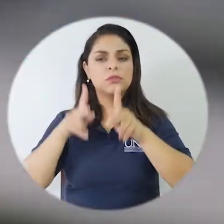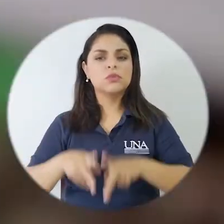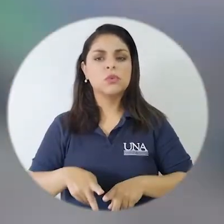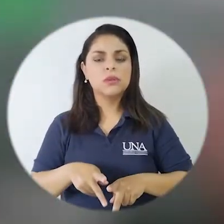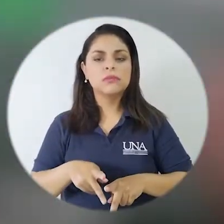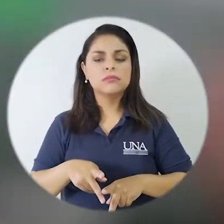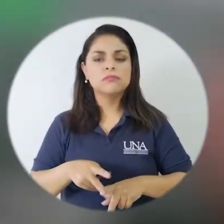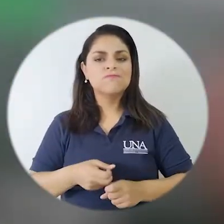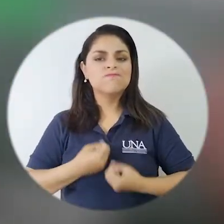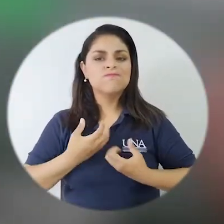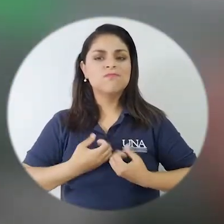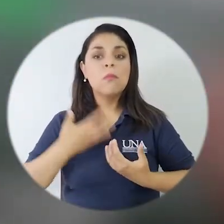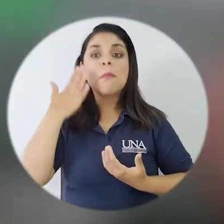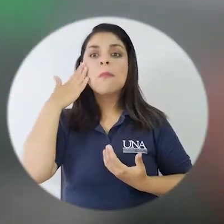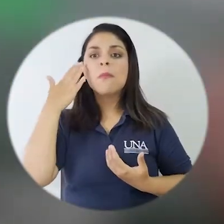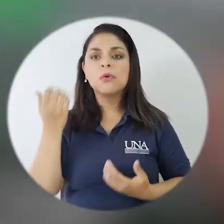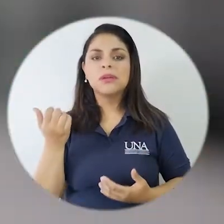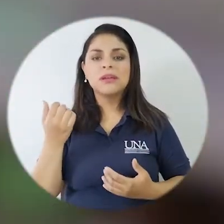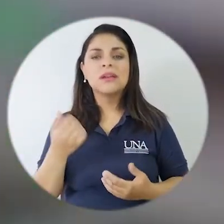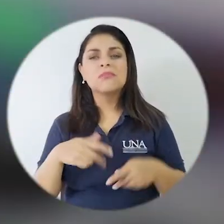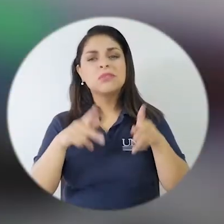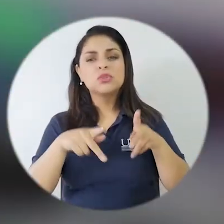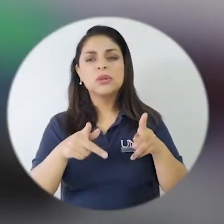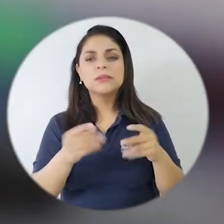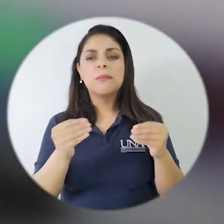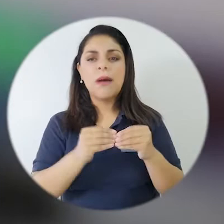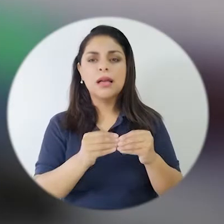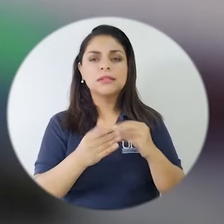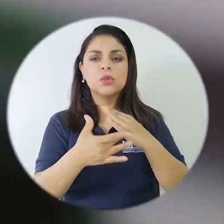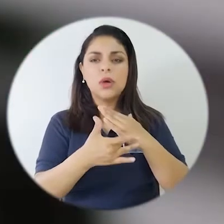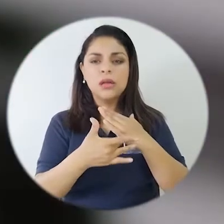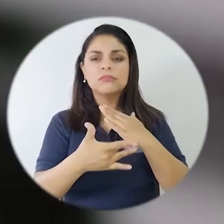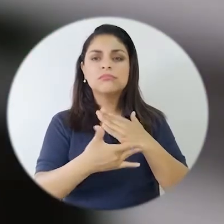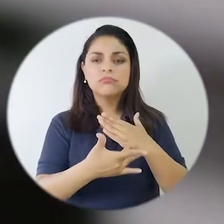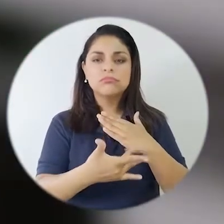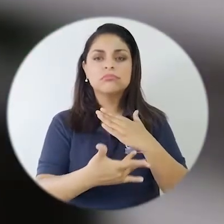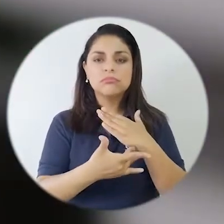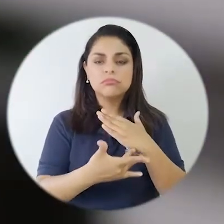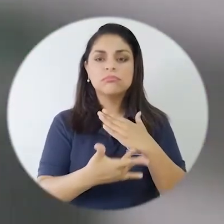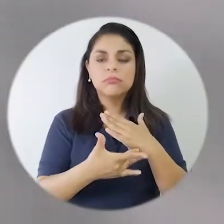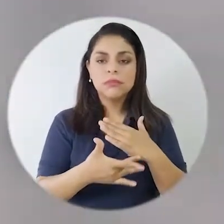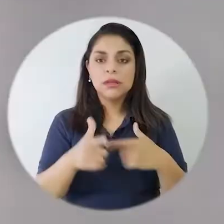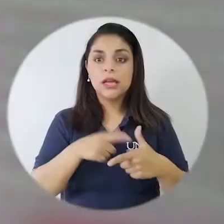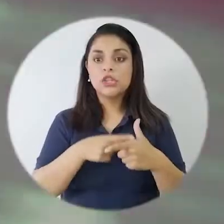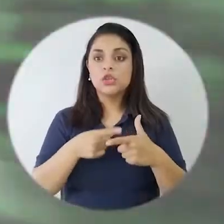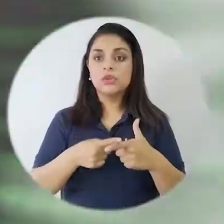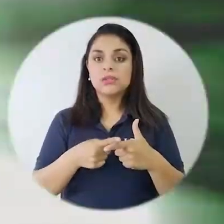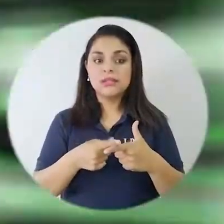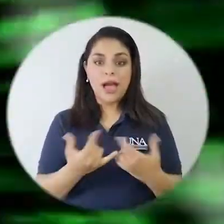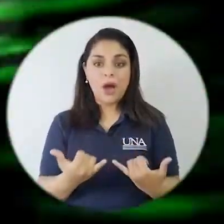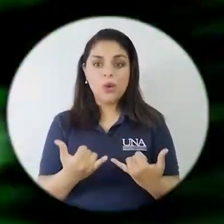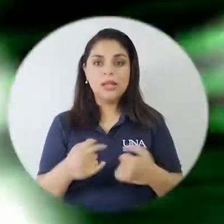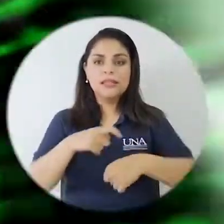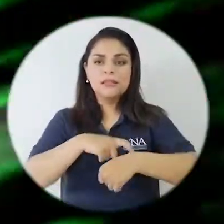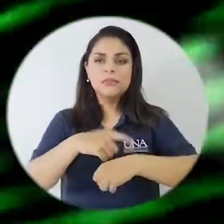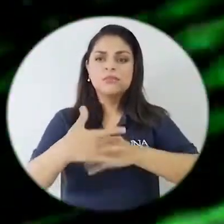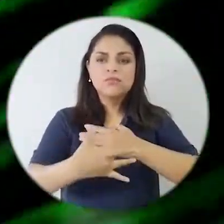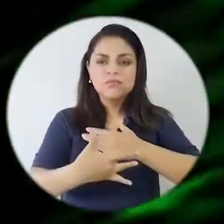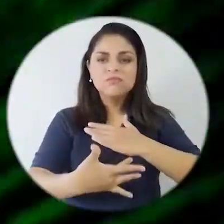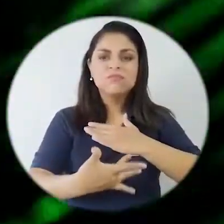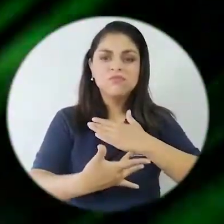de que como hoy las personas tenemos mayor interacción con la tecnología, este tipo de espacio tecnológico está